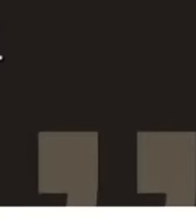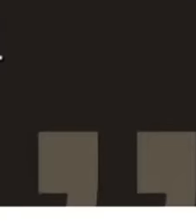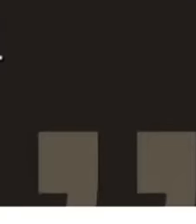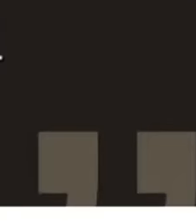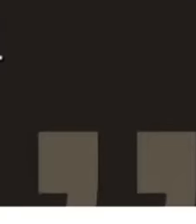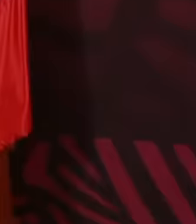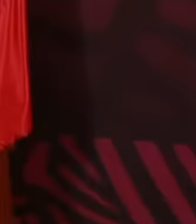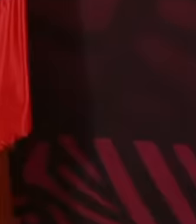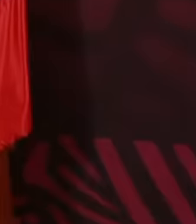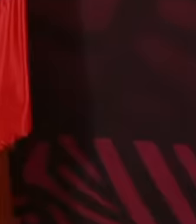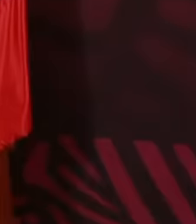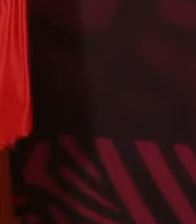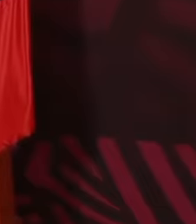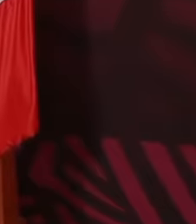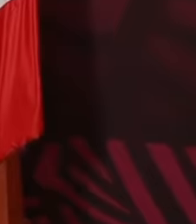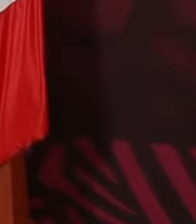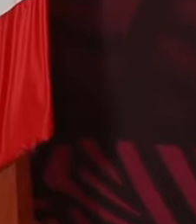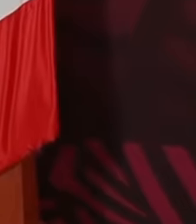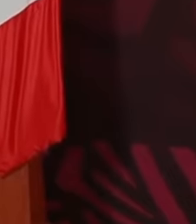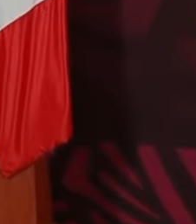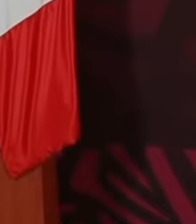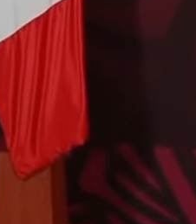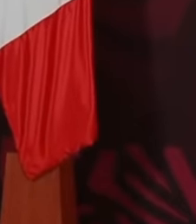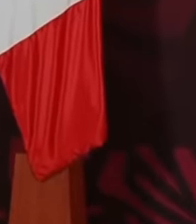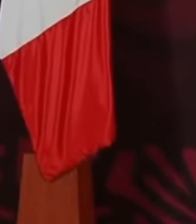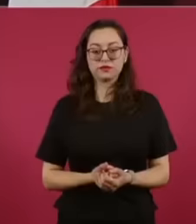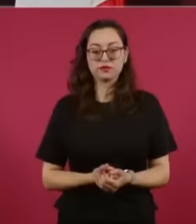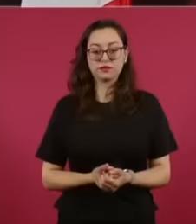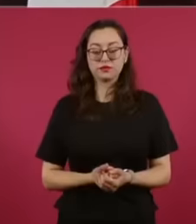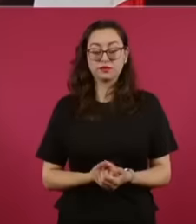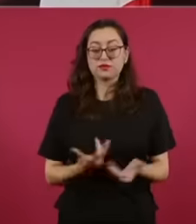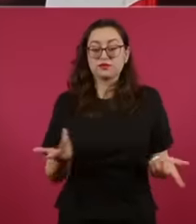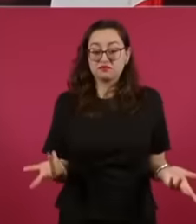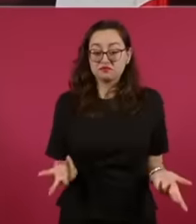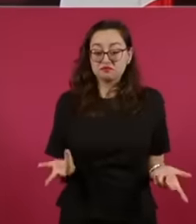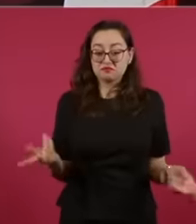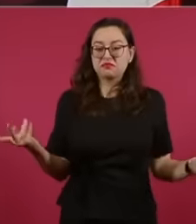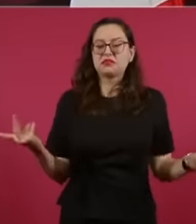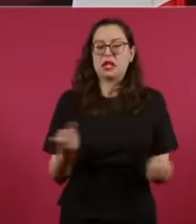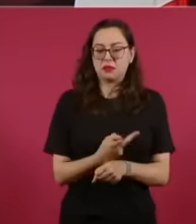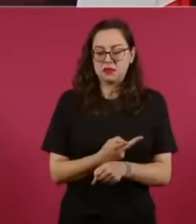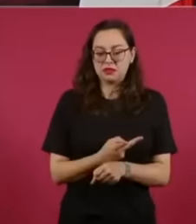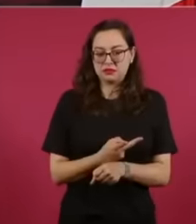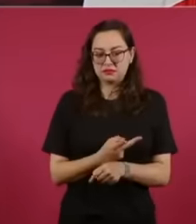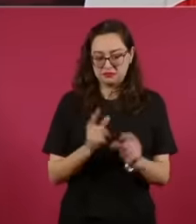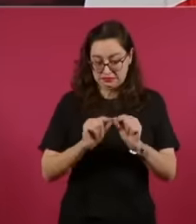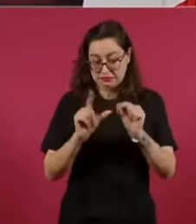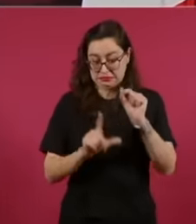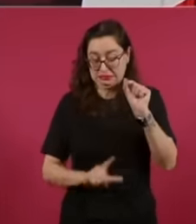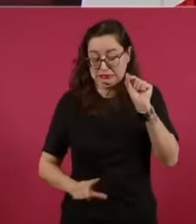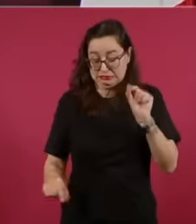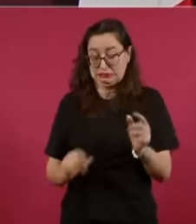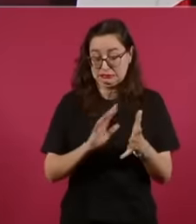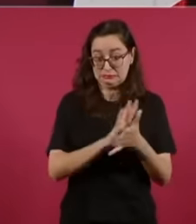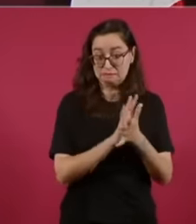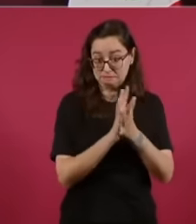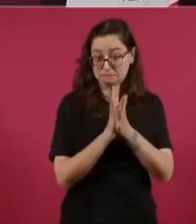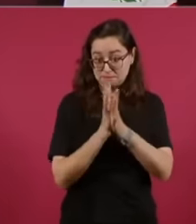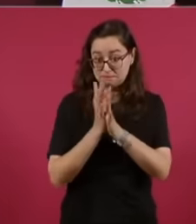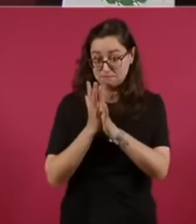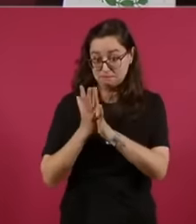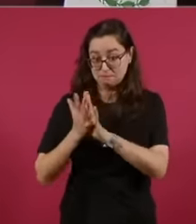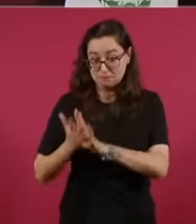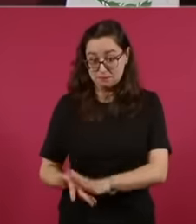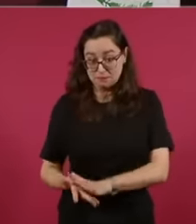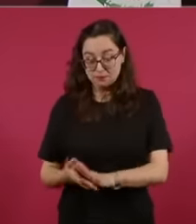Entonces, ¿qué pasa en México? Hay una transformación profunda. Lo dije desde que